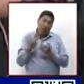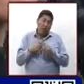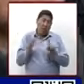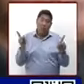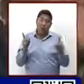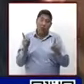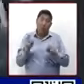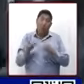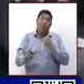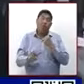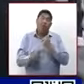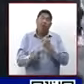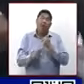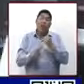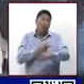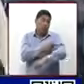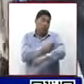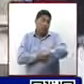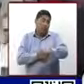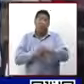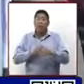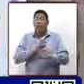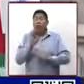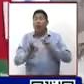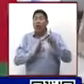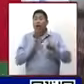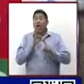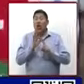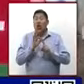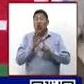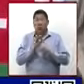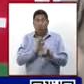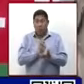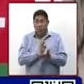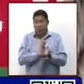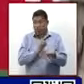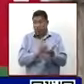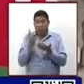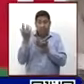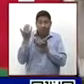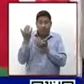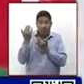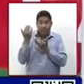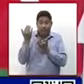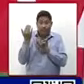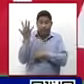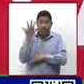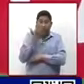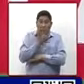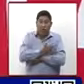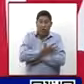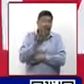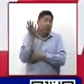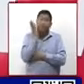Sindicatos de Ramas Médicas de Salud Pública ha indicado que aún van a esperar dicho documento los siguientes 5 días.